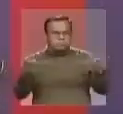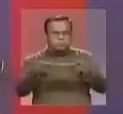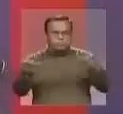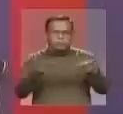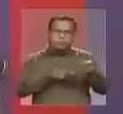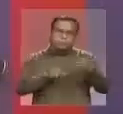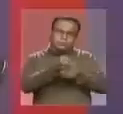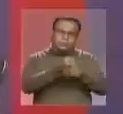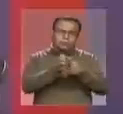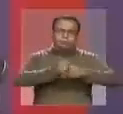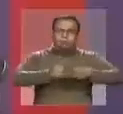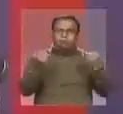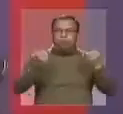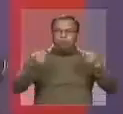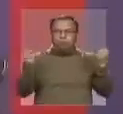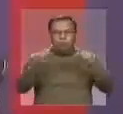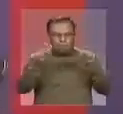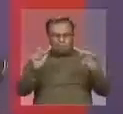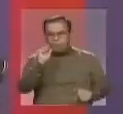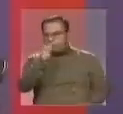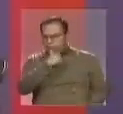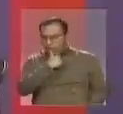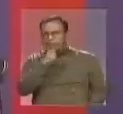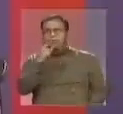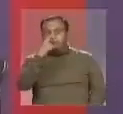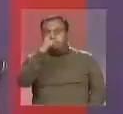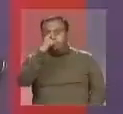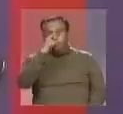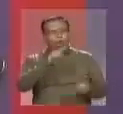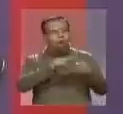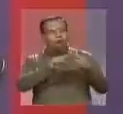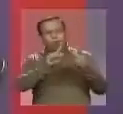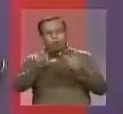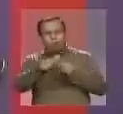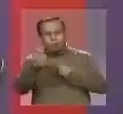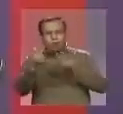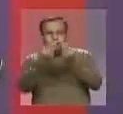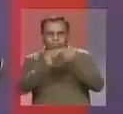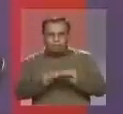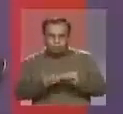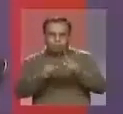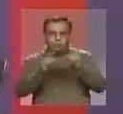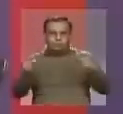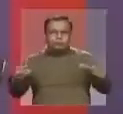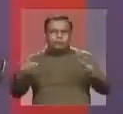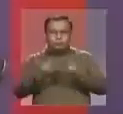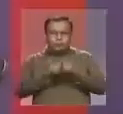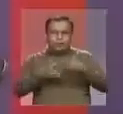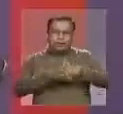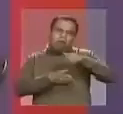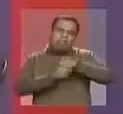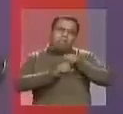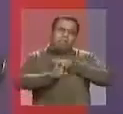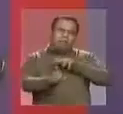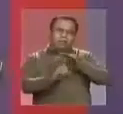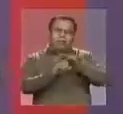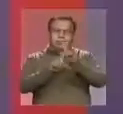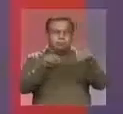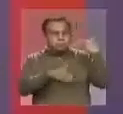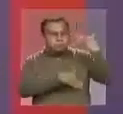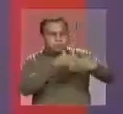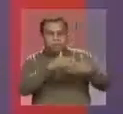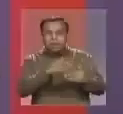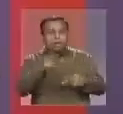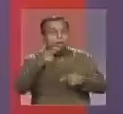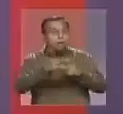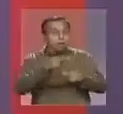en ciudades como Bogotá, sufren también otras violencias y también otras afectaciones de las que poco